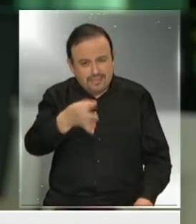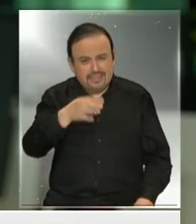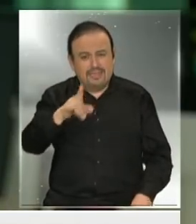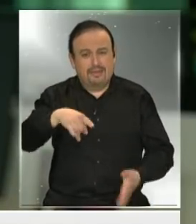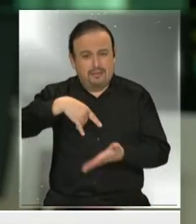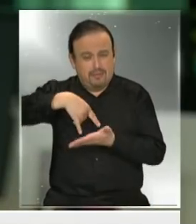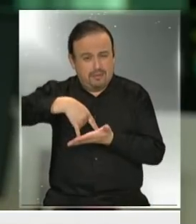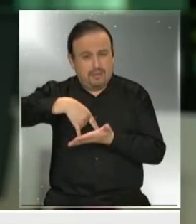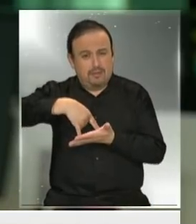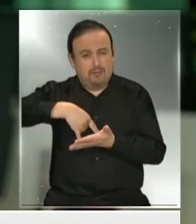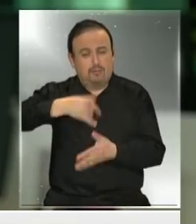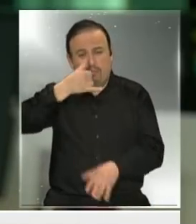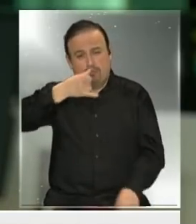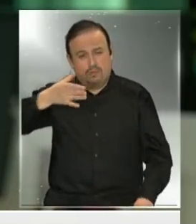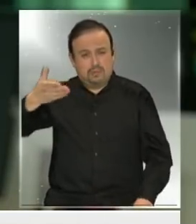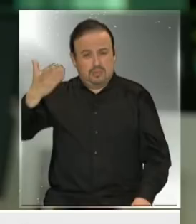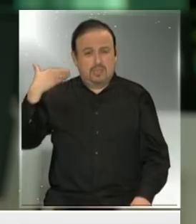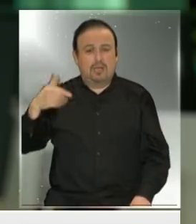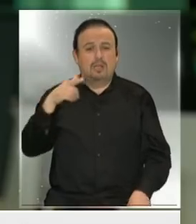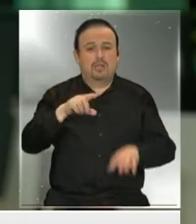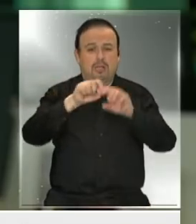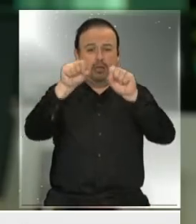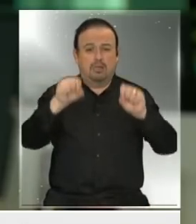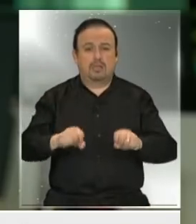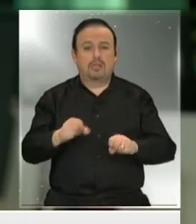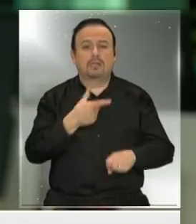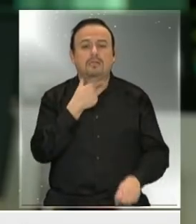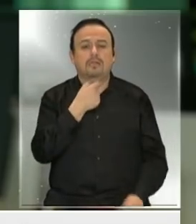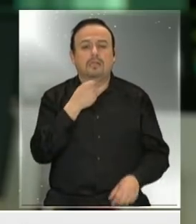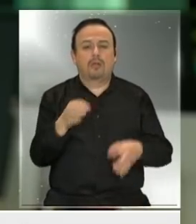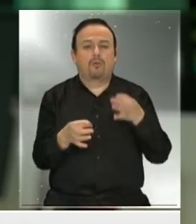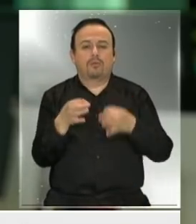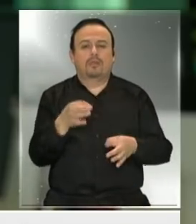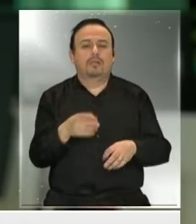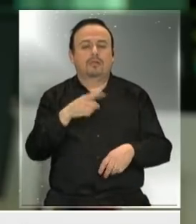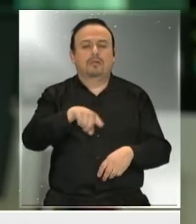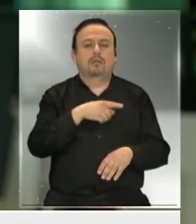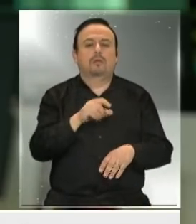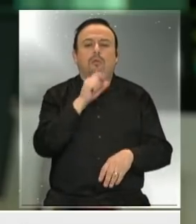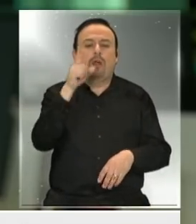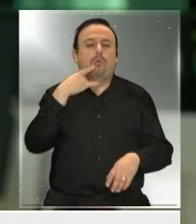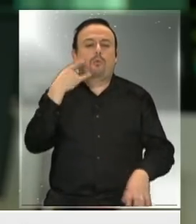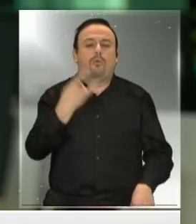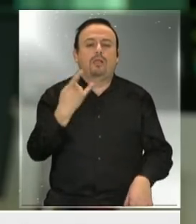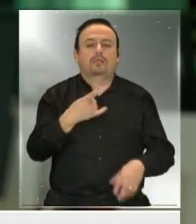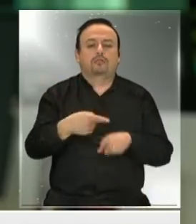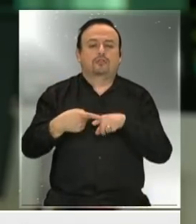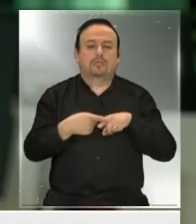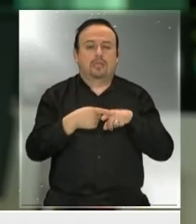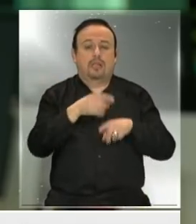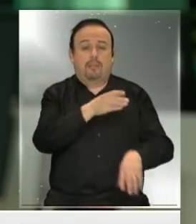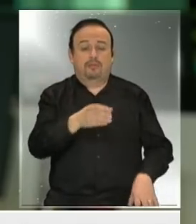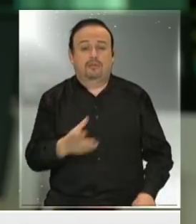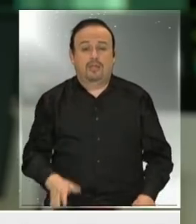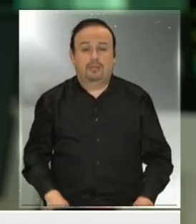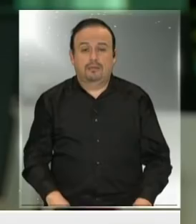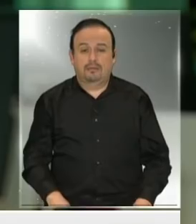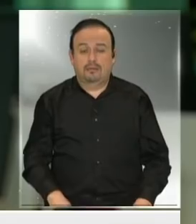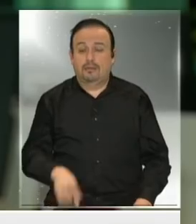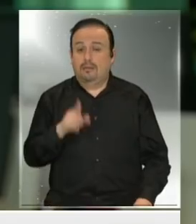parlamento por mucho tiempo se mantuvo un sistema garantista en la justicia que piden las personas cuáles son las urgencias sociales de las personas